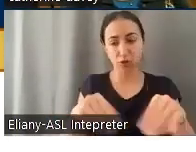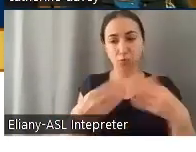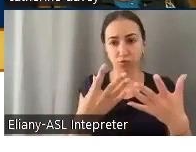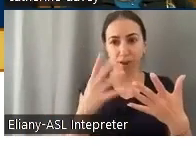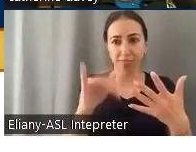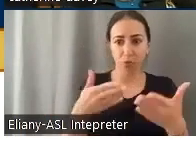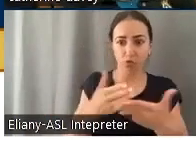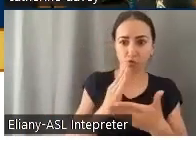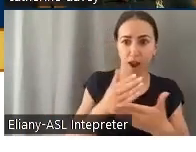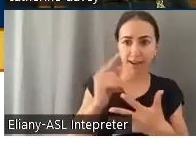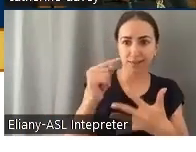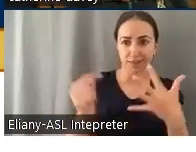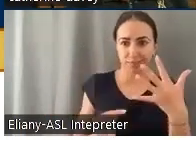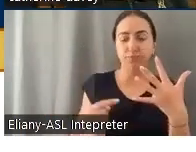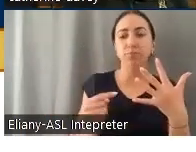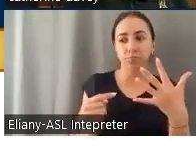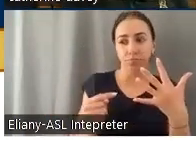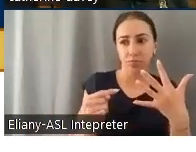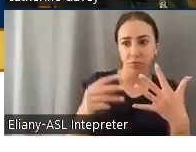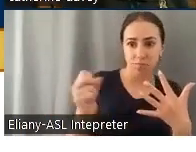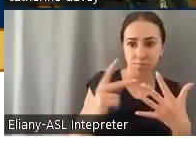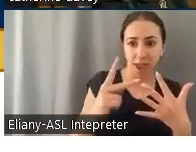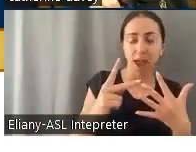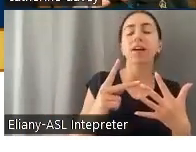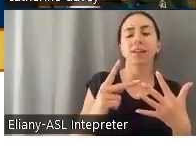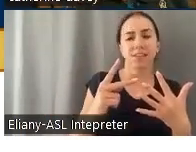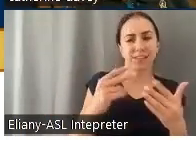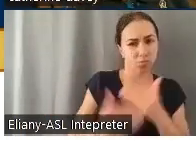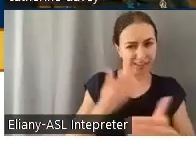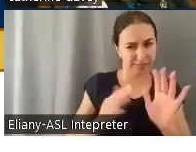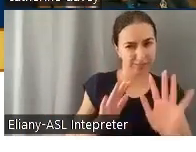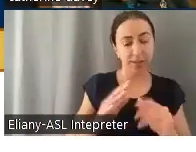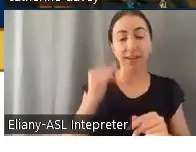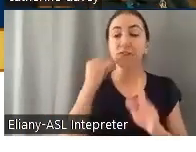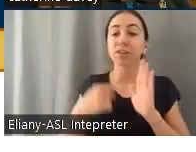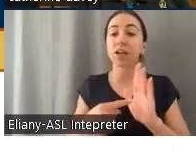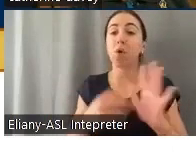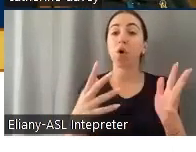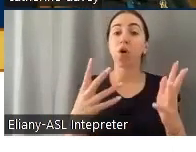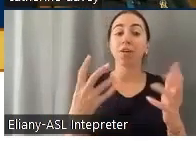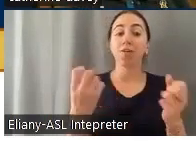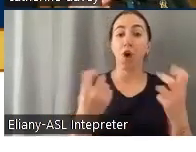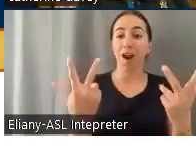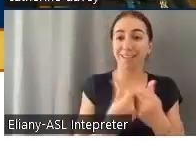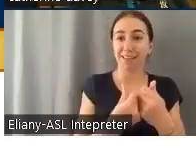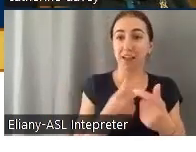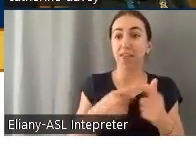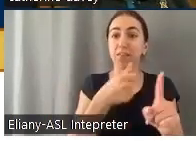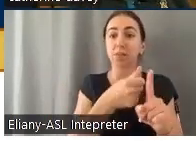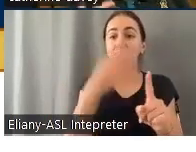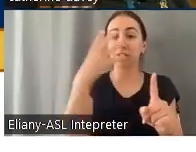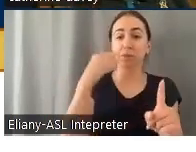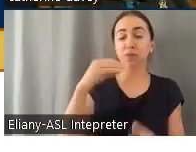ser restaurado. Y definitivamente hay un proceso para restaurarle los derechos a las personas, ¿verdad? Siempre digo que, por ejemplo, si hay una persona en